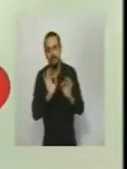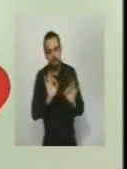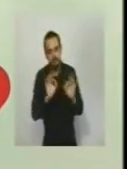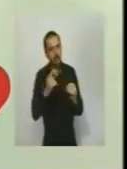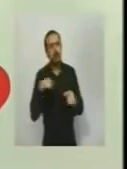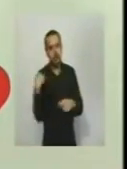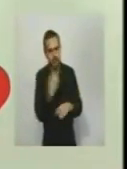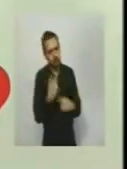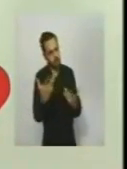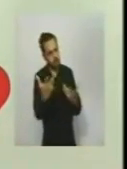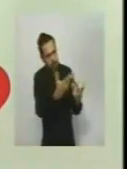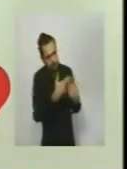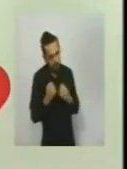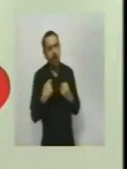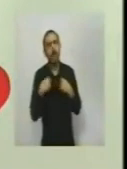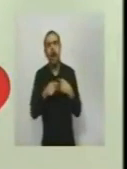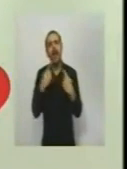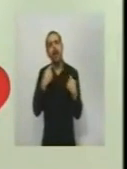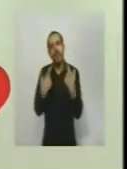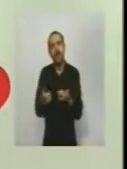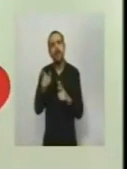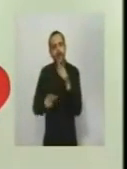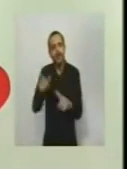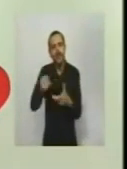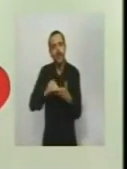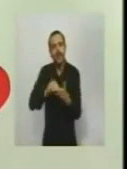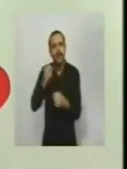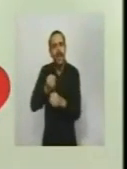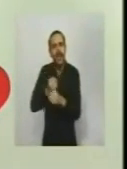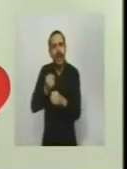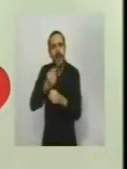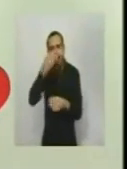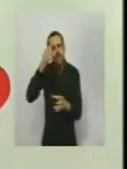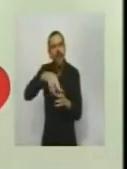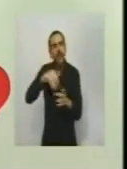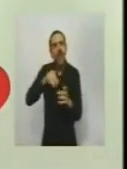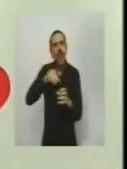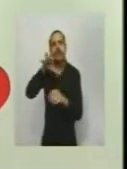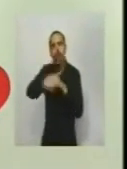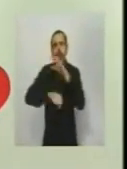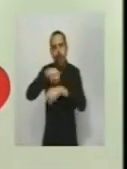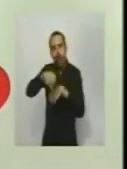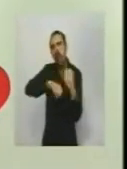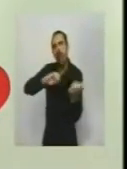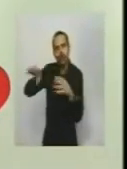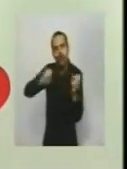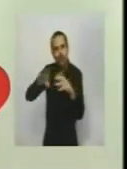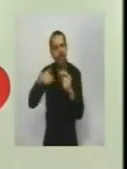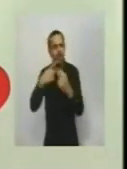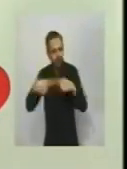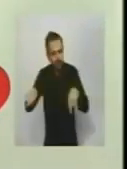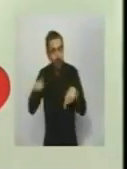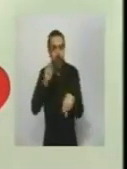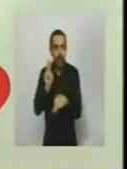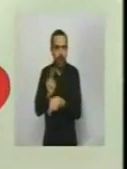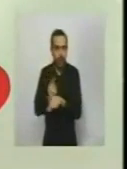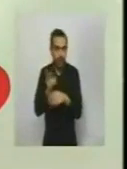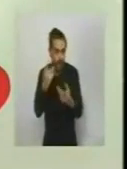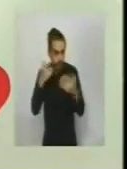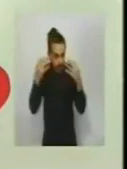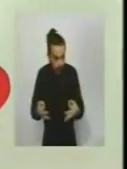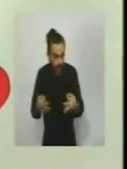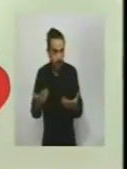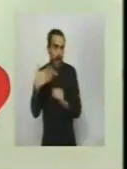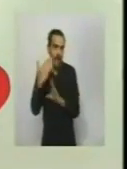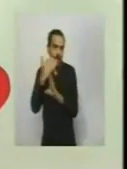minimizar cualquier tipo de riesgo, y también en la operación y disposición final, con el objetivo de contener